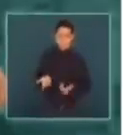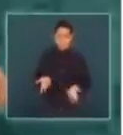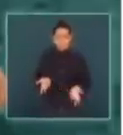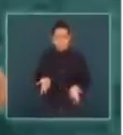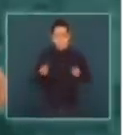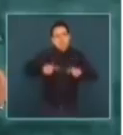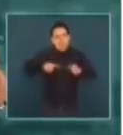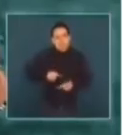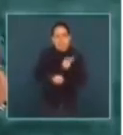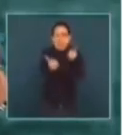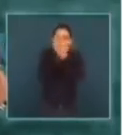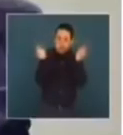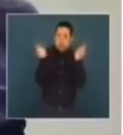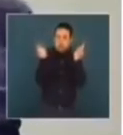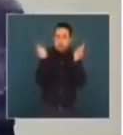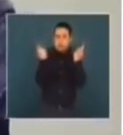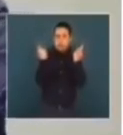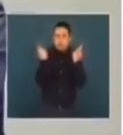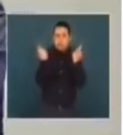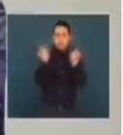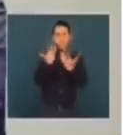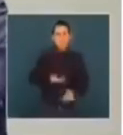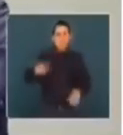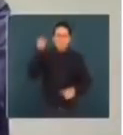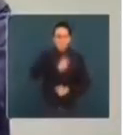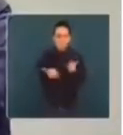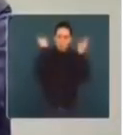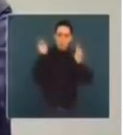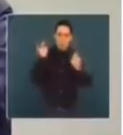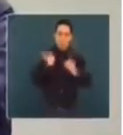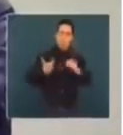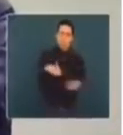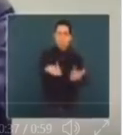Pues el pueblo se cansa de tanta pinche tranza.